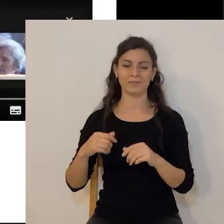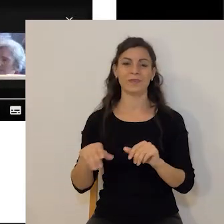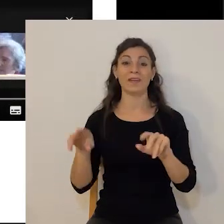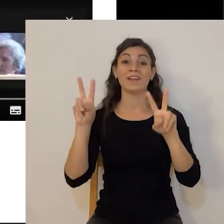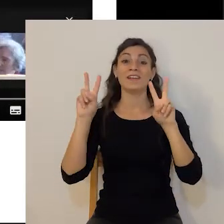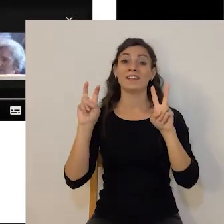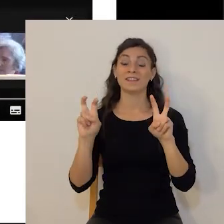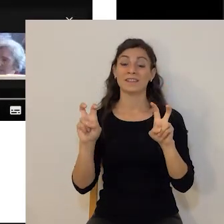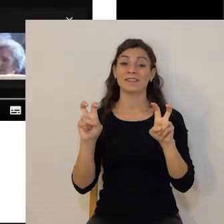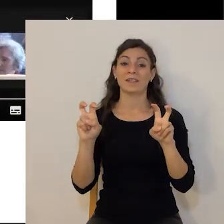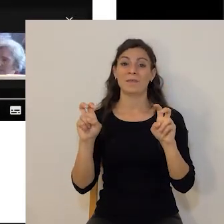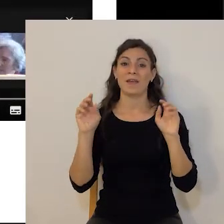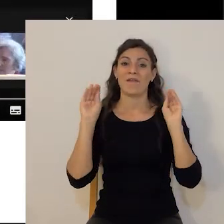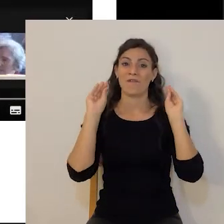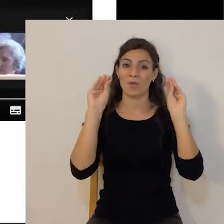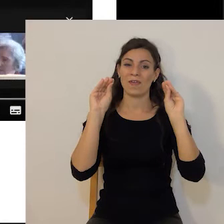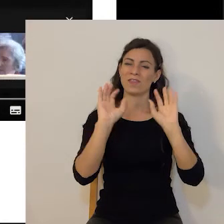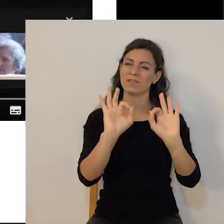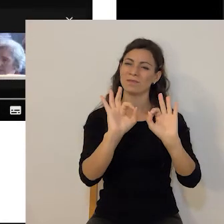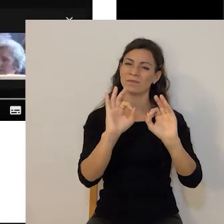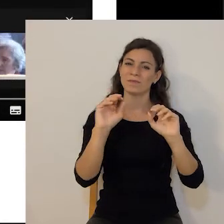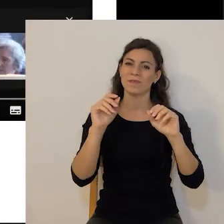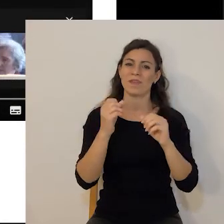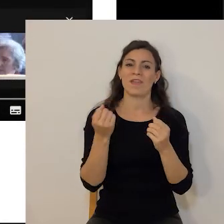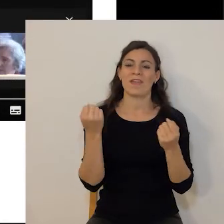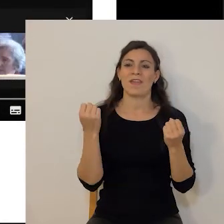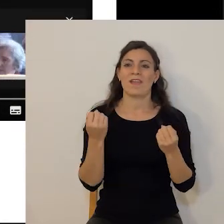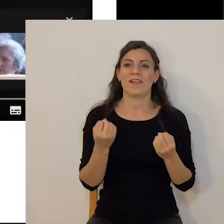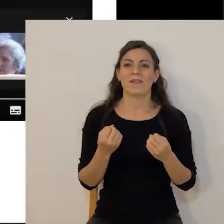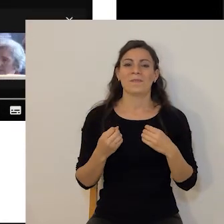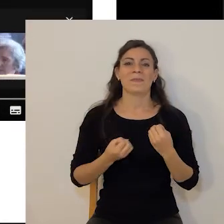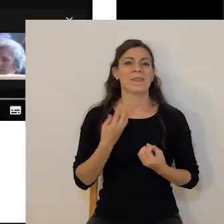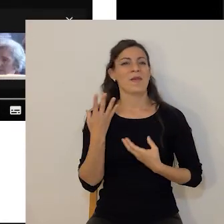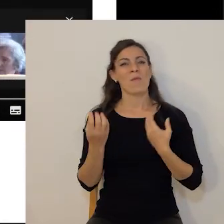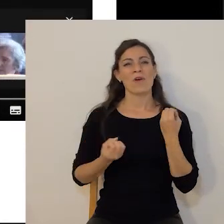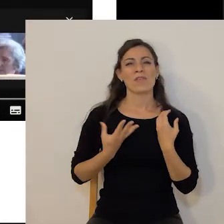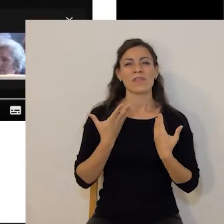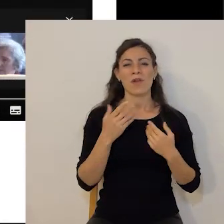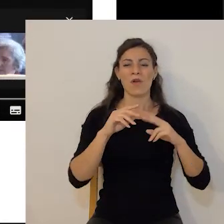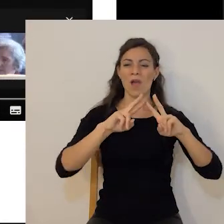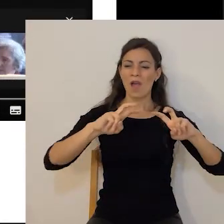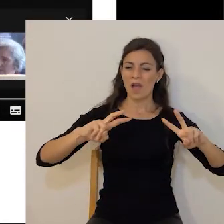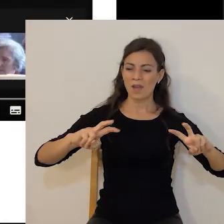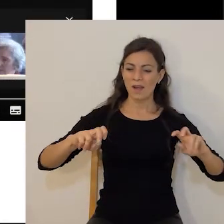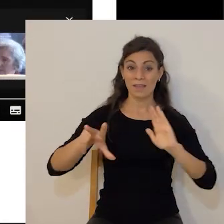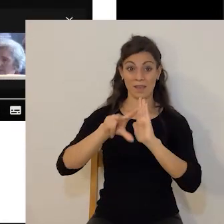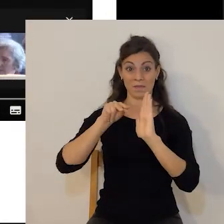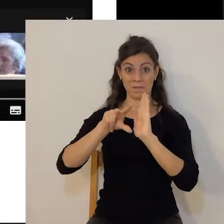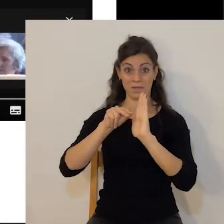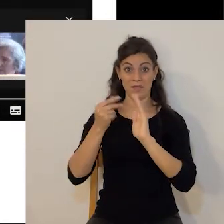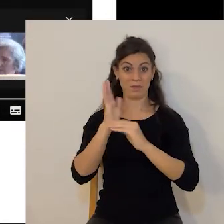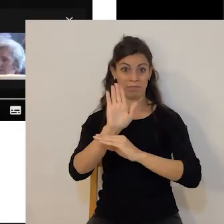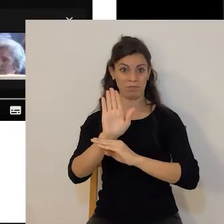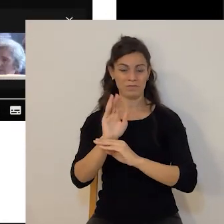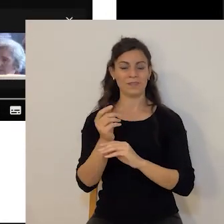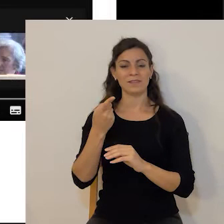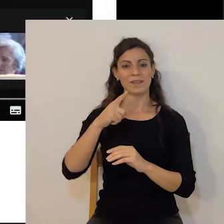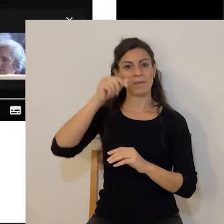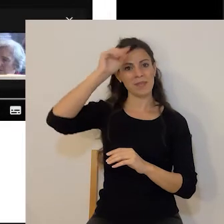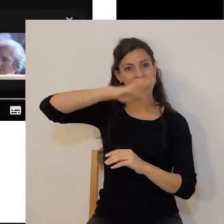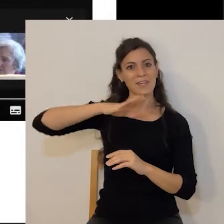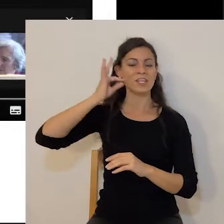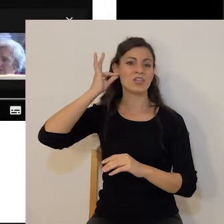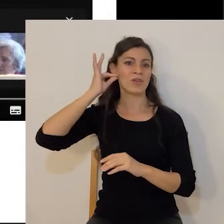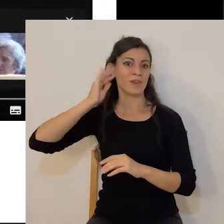trabajado formaciones más concretas de emoción que son largas, de analizar el vídeo. También lo utilizamos con niños,